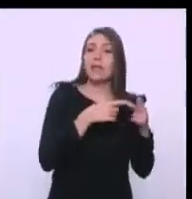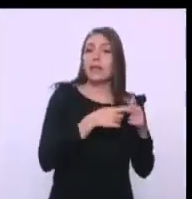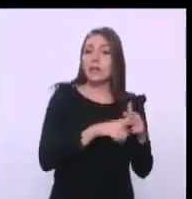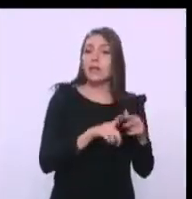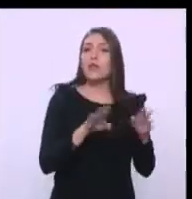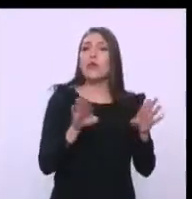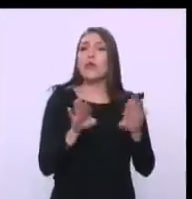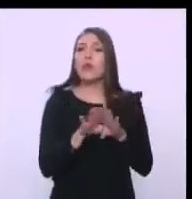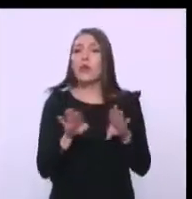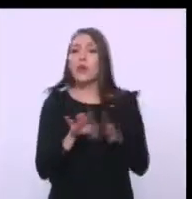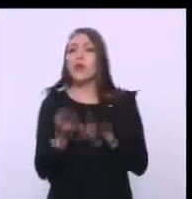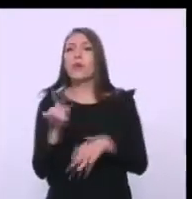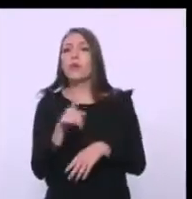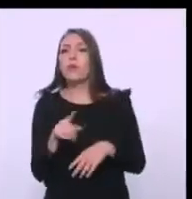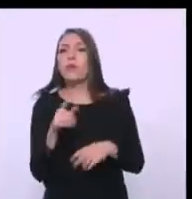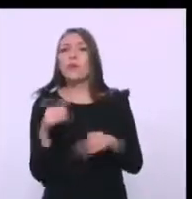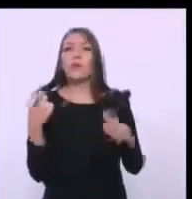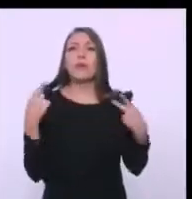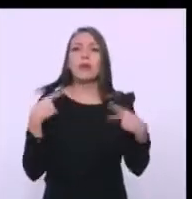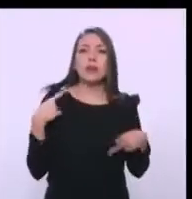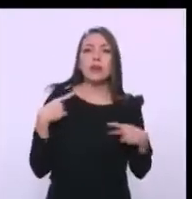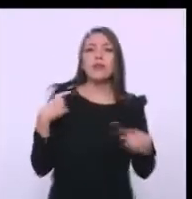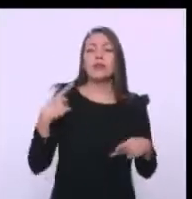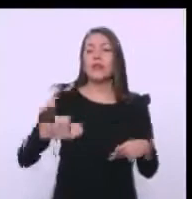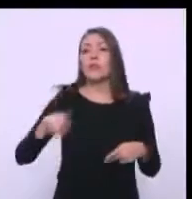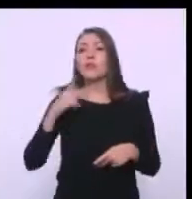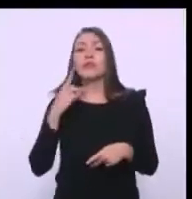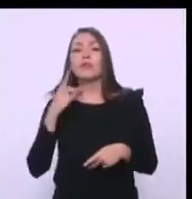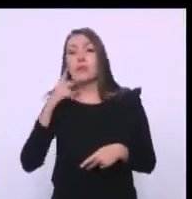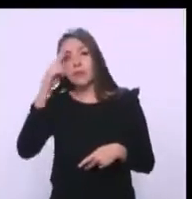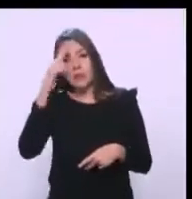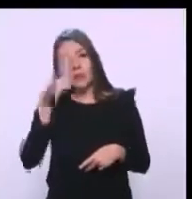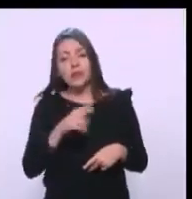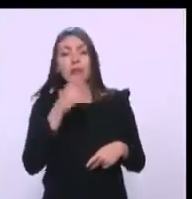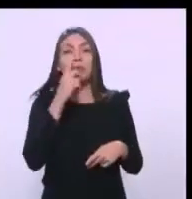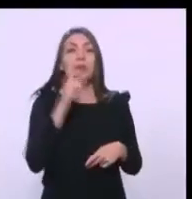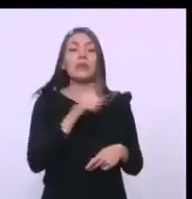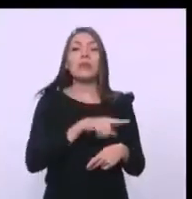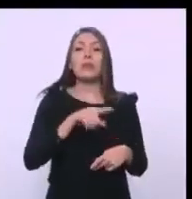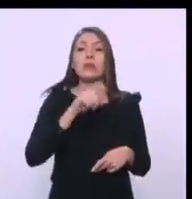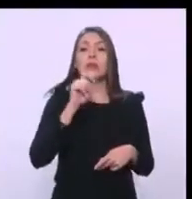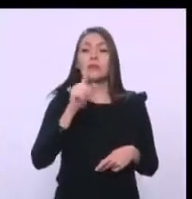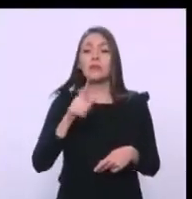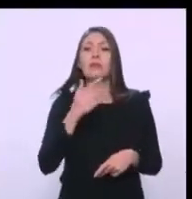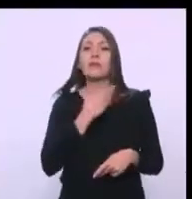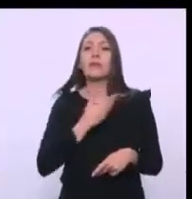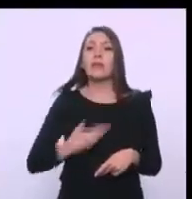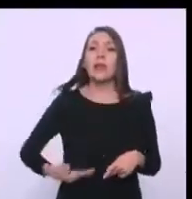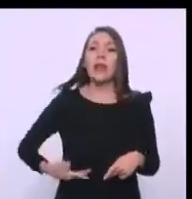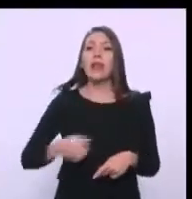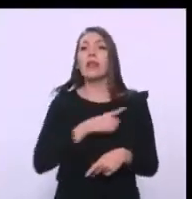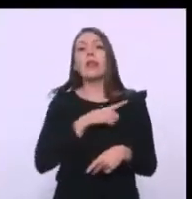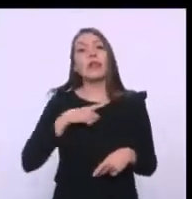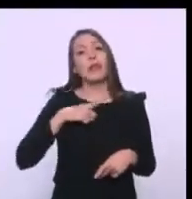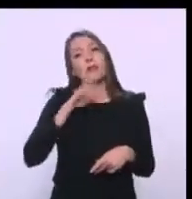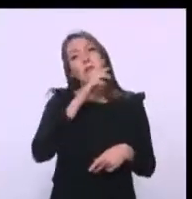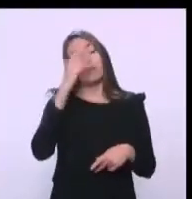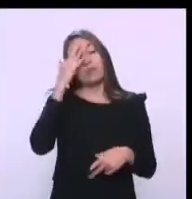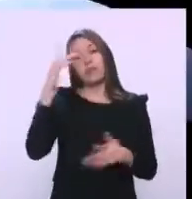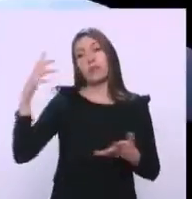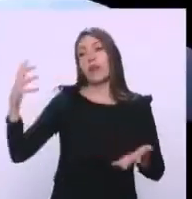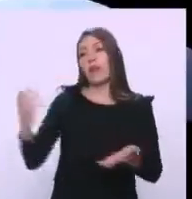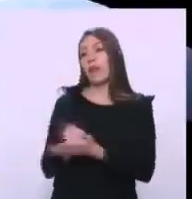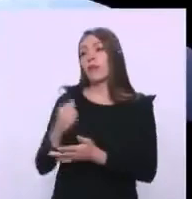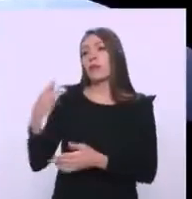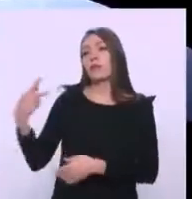exigencia de ciertos actores políticos mexicanos de que el presidente reconozca el triunfo de Biden, que